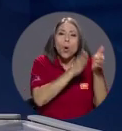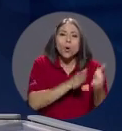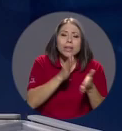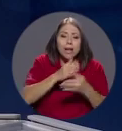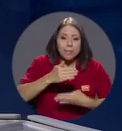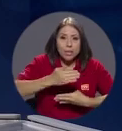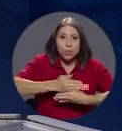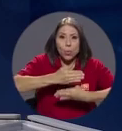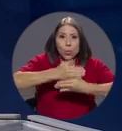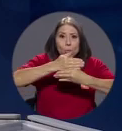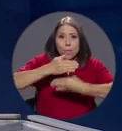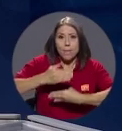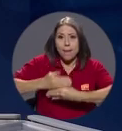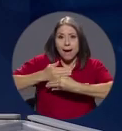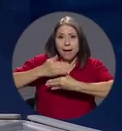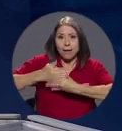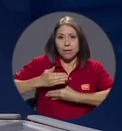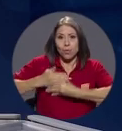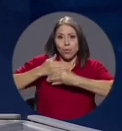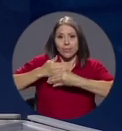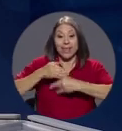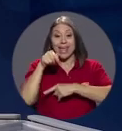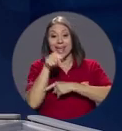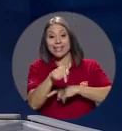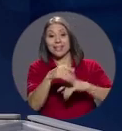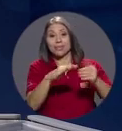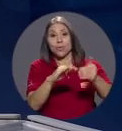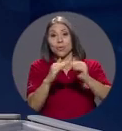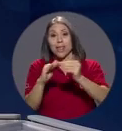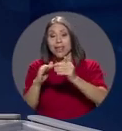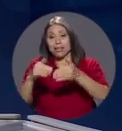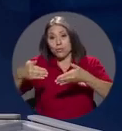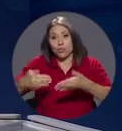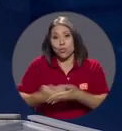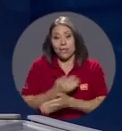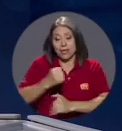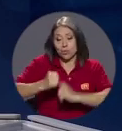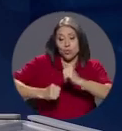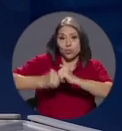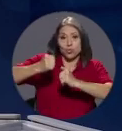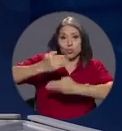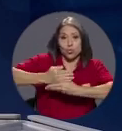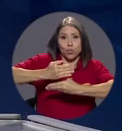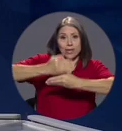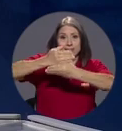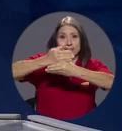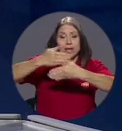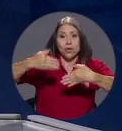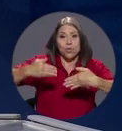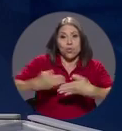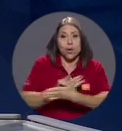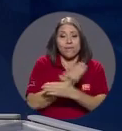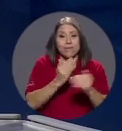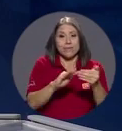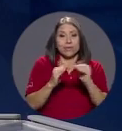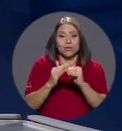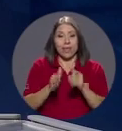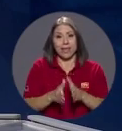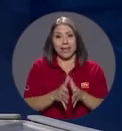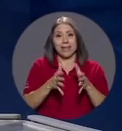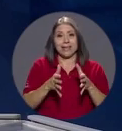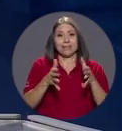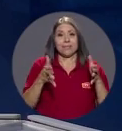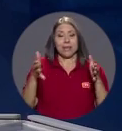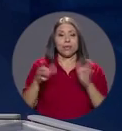un ordenamiento urbano, empecemos por ahí, que esas comunidades, que esas nuevas construcciones o que esa nueva ciudad